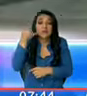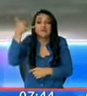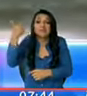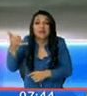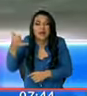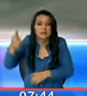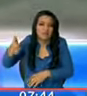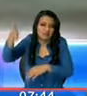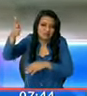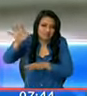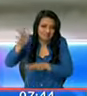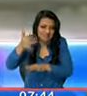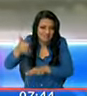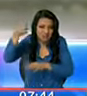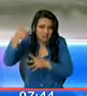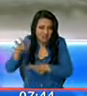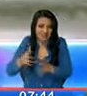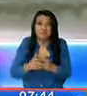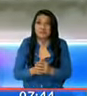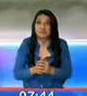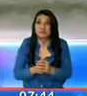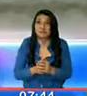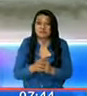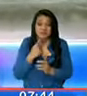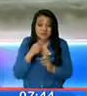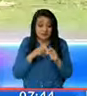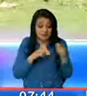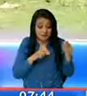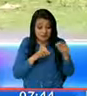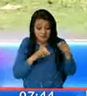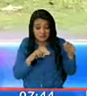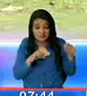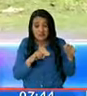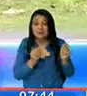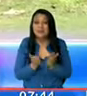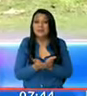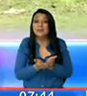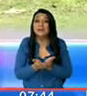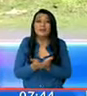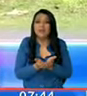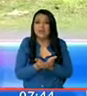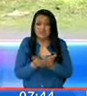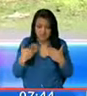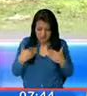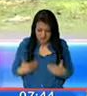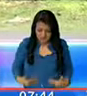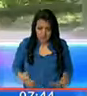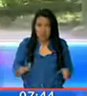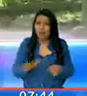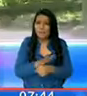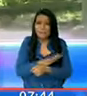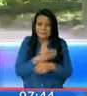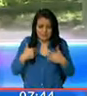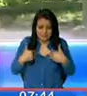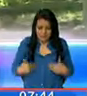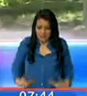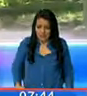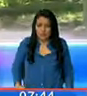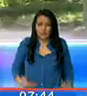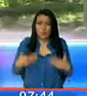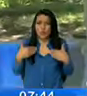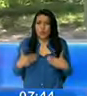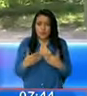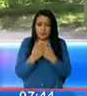las autoridades. Nos cuenta que de lo que pudo observar, el feto se encontraba completamente formado. Esto tiene todo,